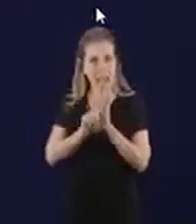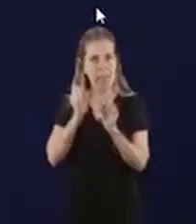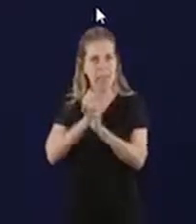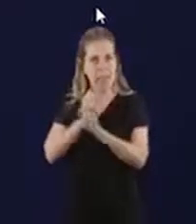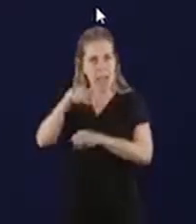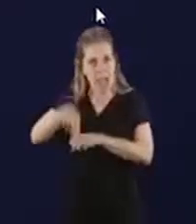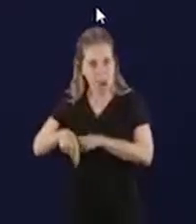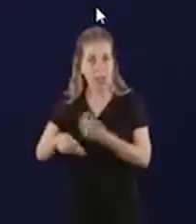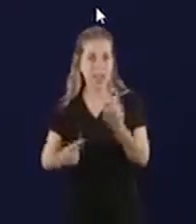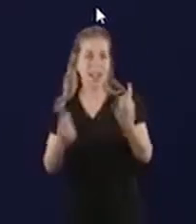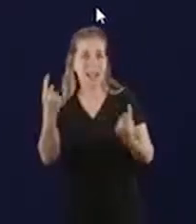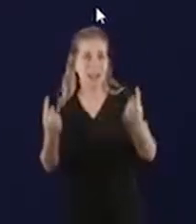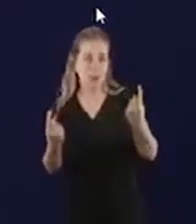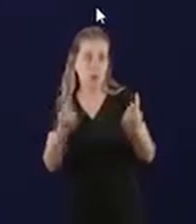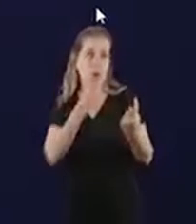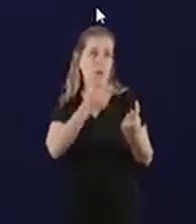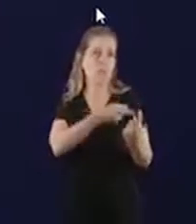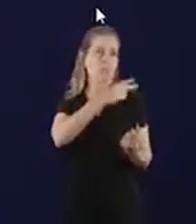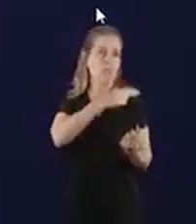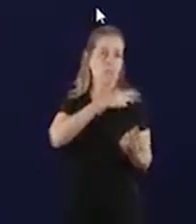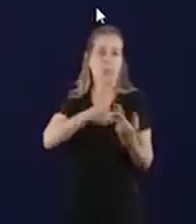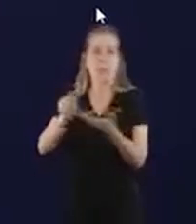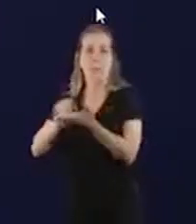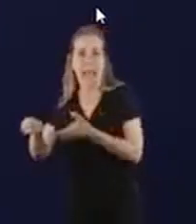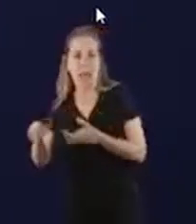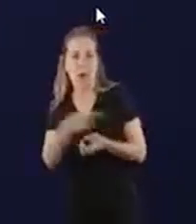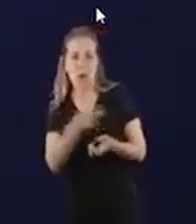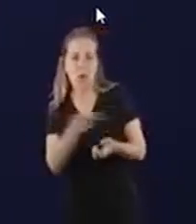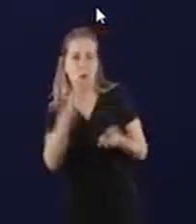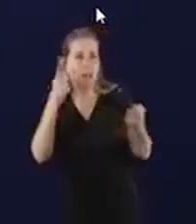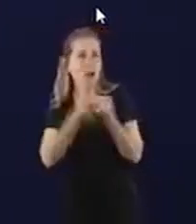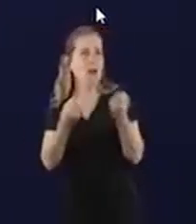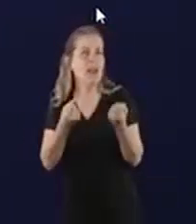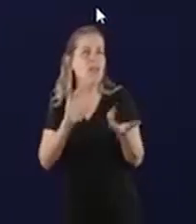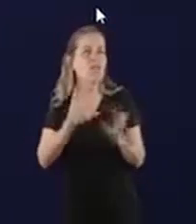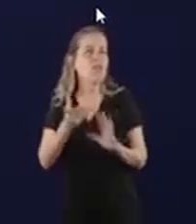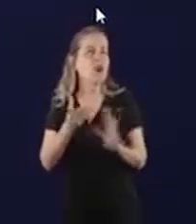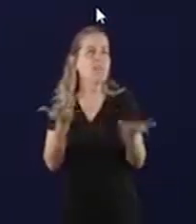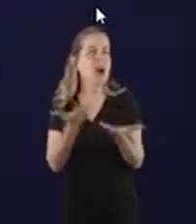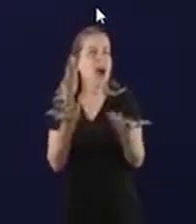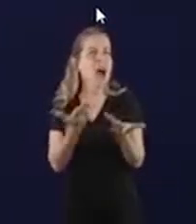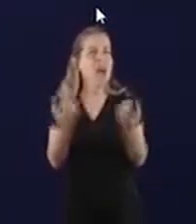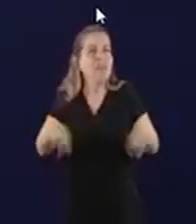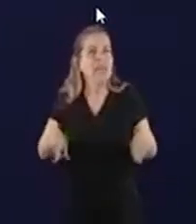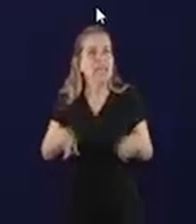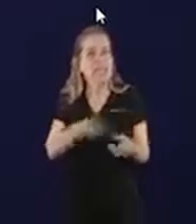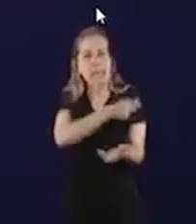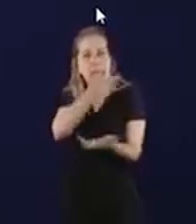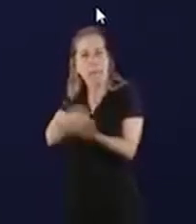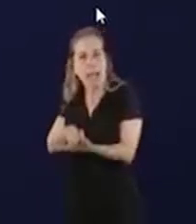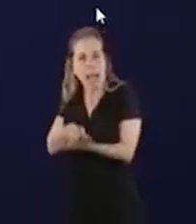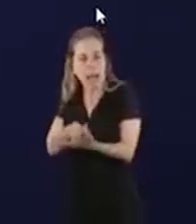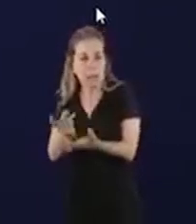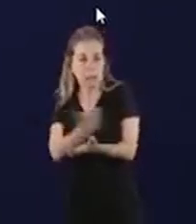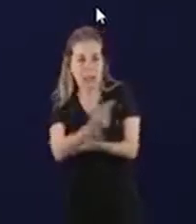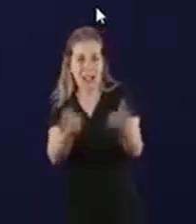puedan acordar algún otro mecanismo de ación de repito de acuerdo libre entre